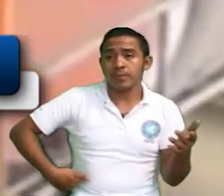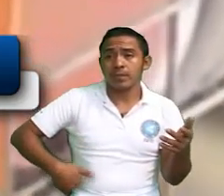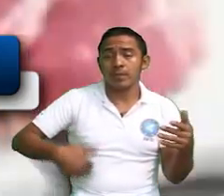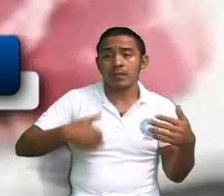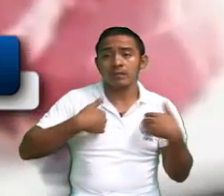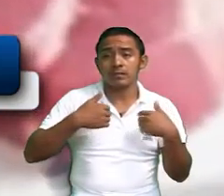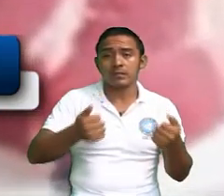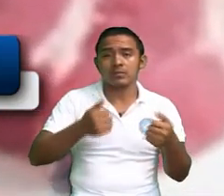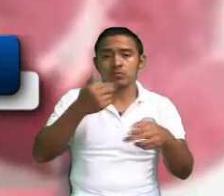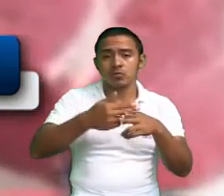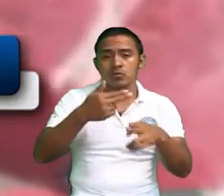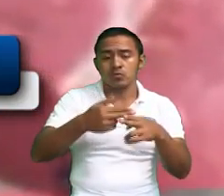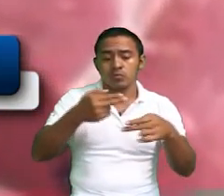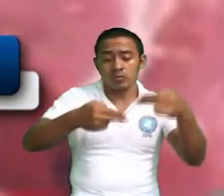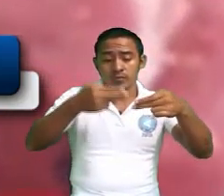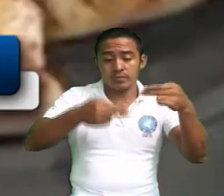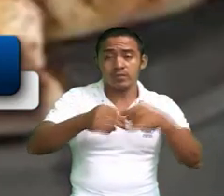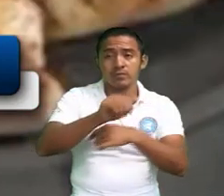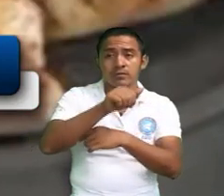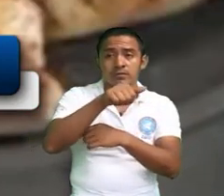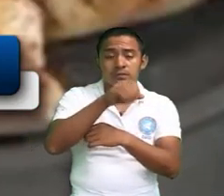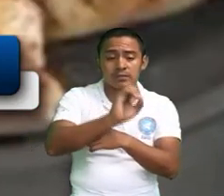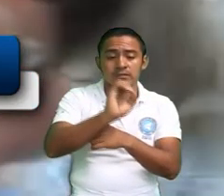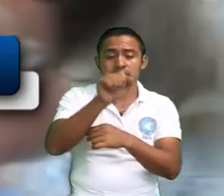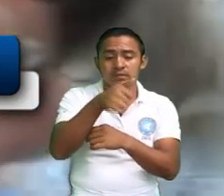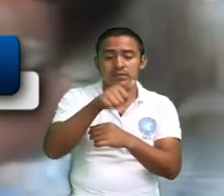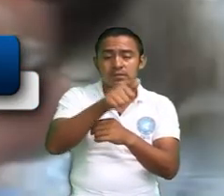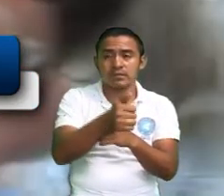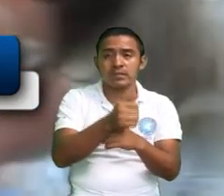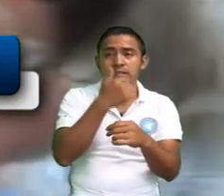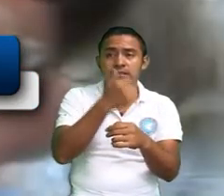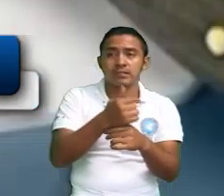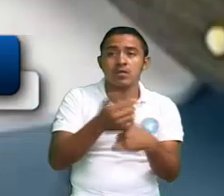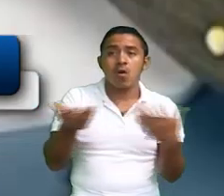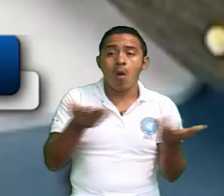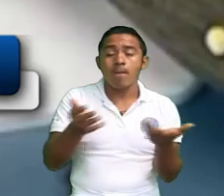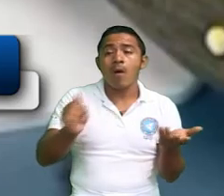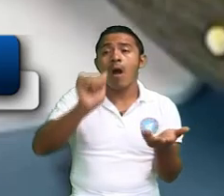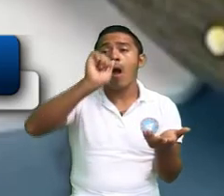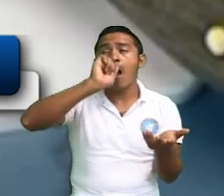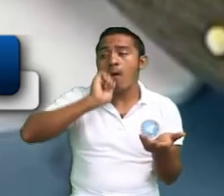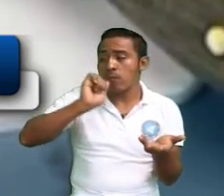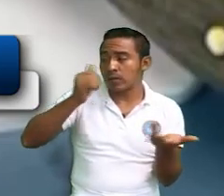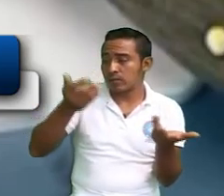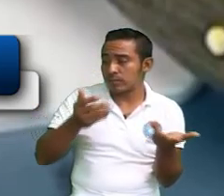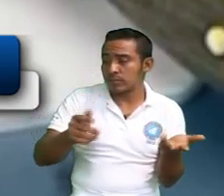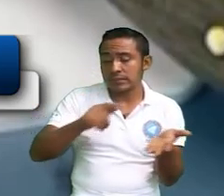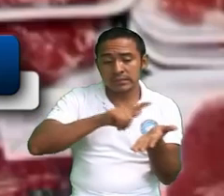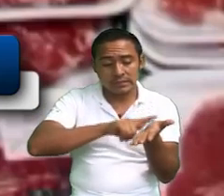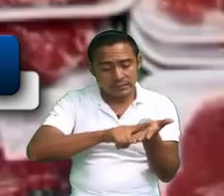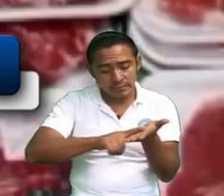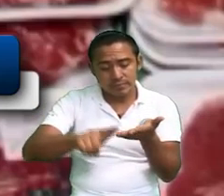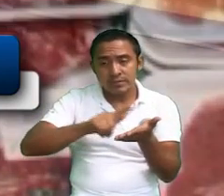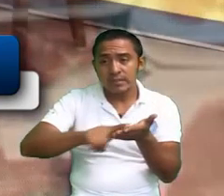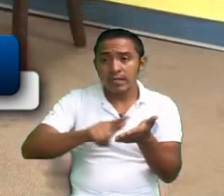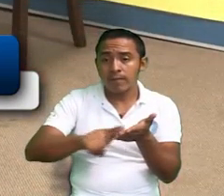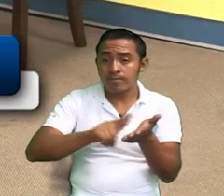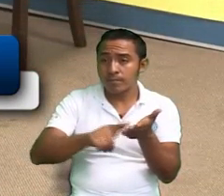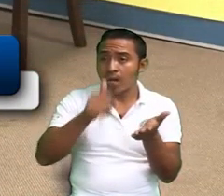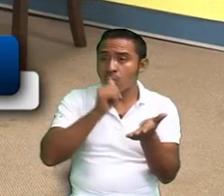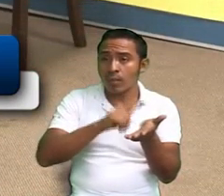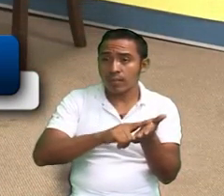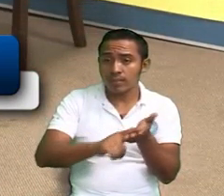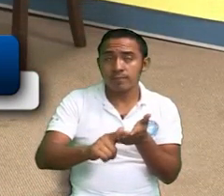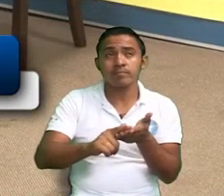normativa 066, que es la normativa de agua. Mucho influye también el agua con que preparamos los alimentos. Muy importante. Recordemos que el